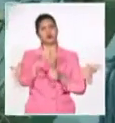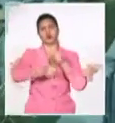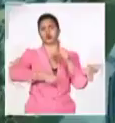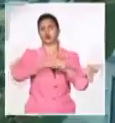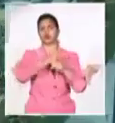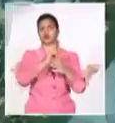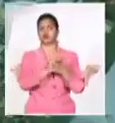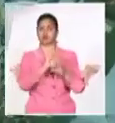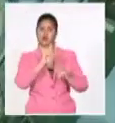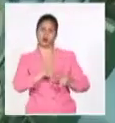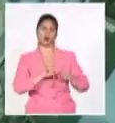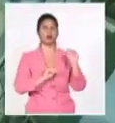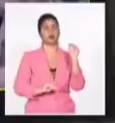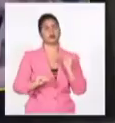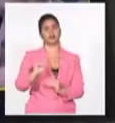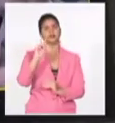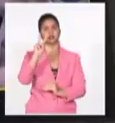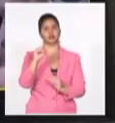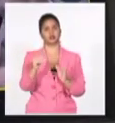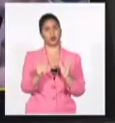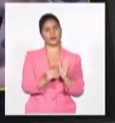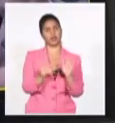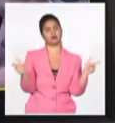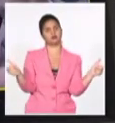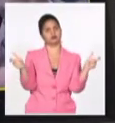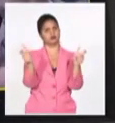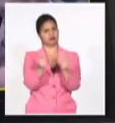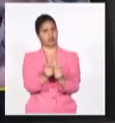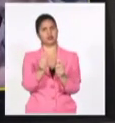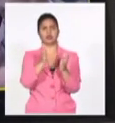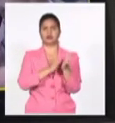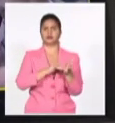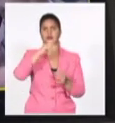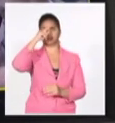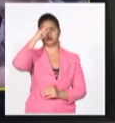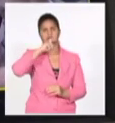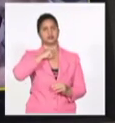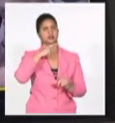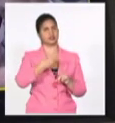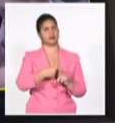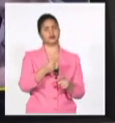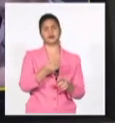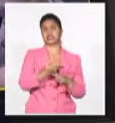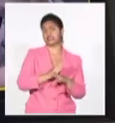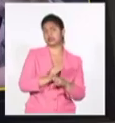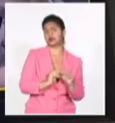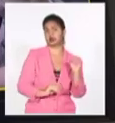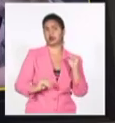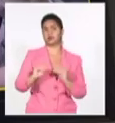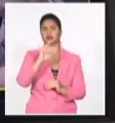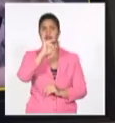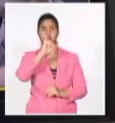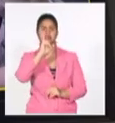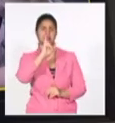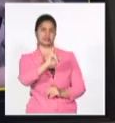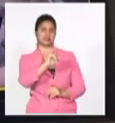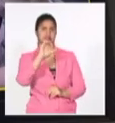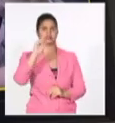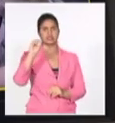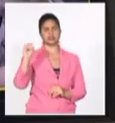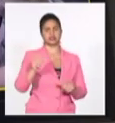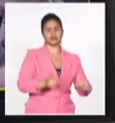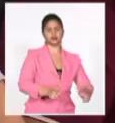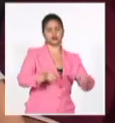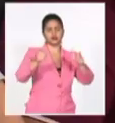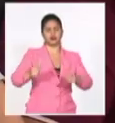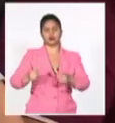2.000 megawatts en el mes de septiembre, que eso equivale a más de 600 barriles de petróleo dejados de generar en